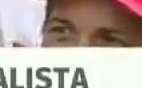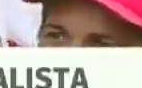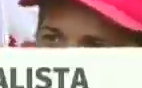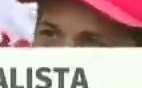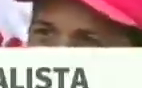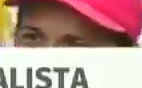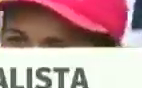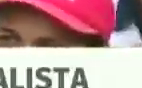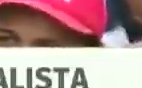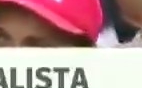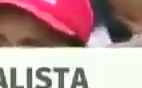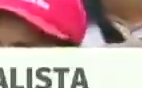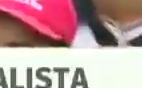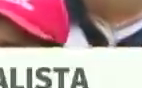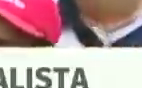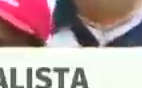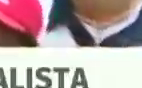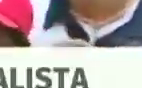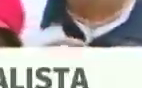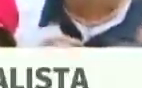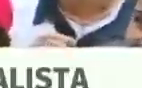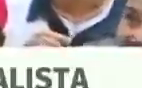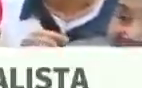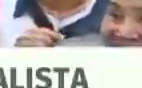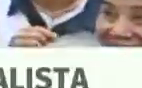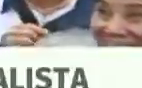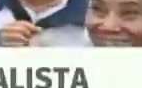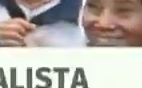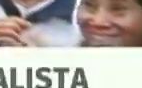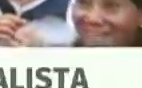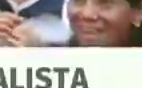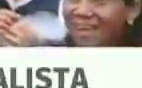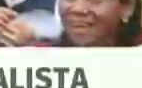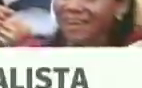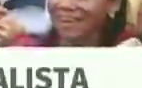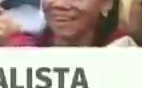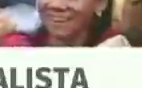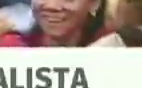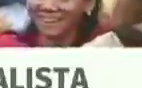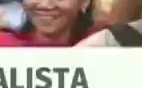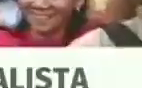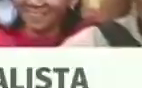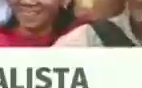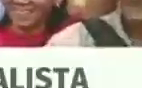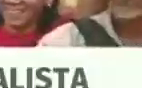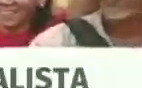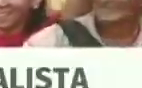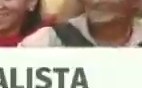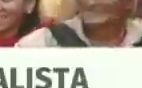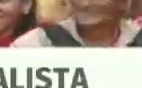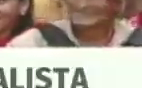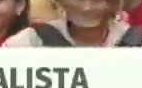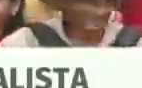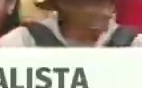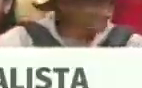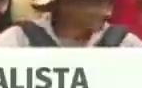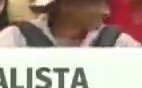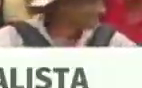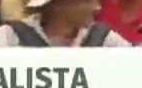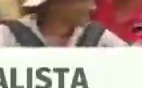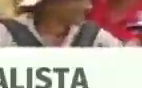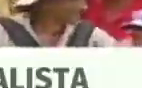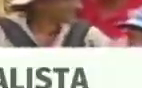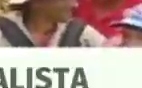¿verdad? Por aquí está uno que es feminista. Tenía por aquí una allá está, ¿ves?